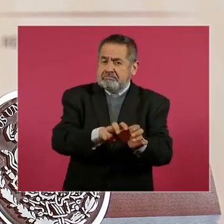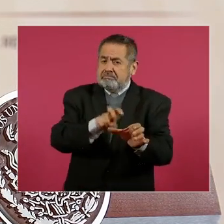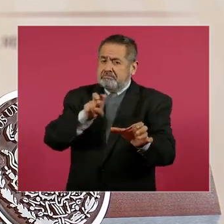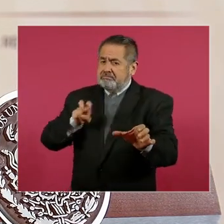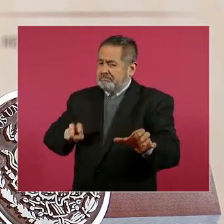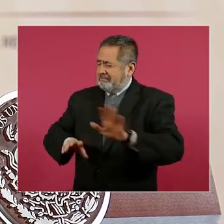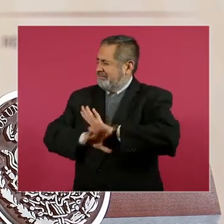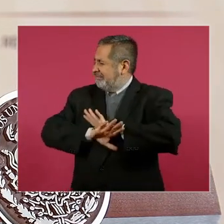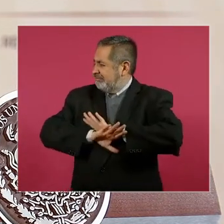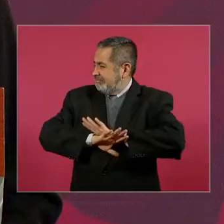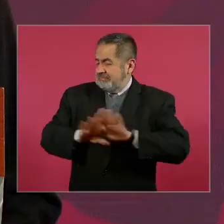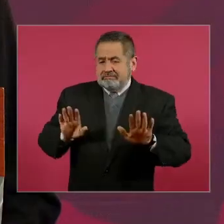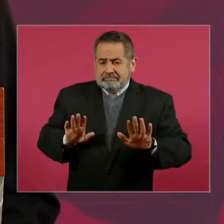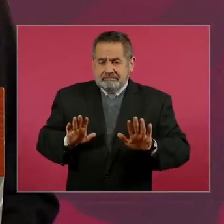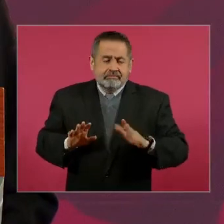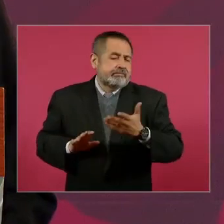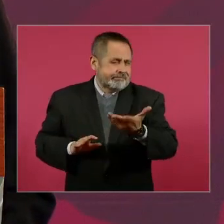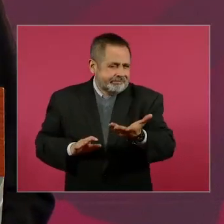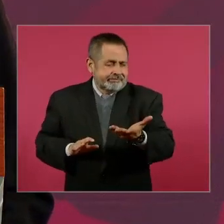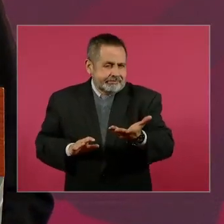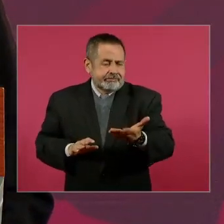y no